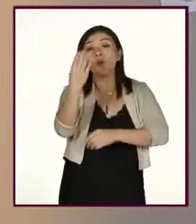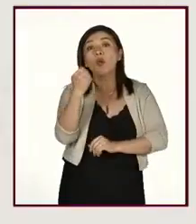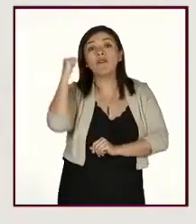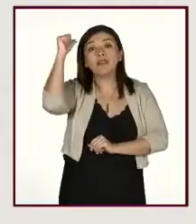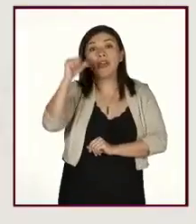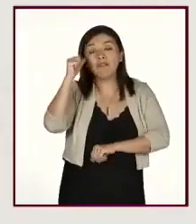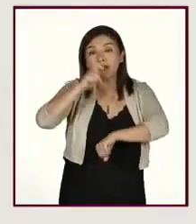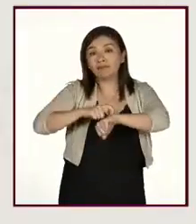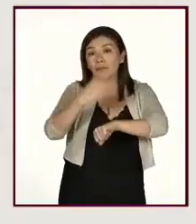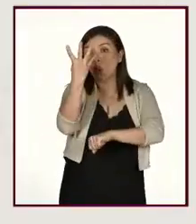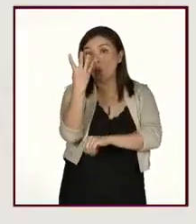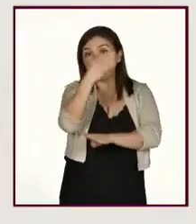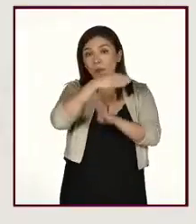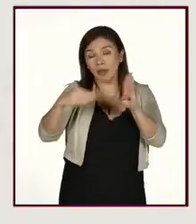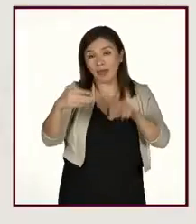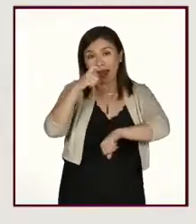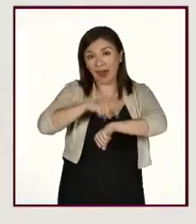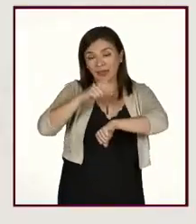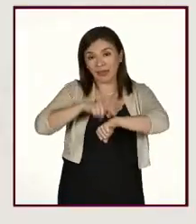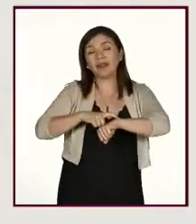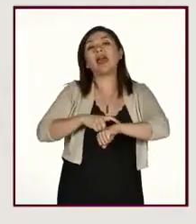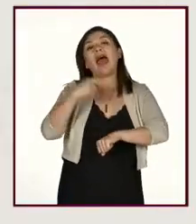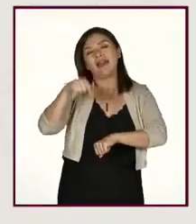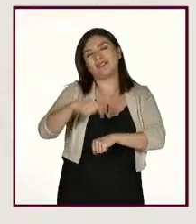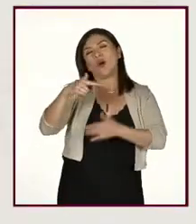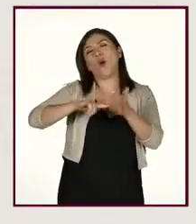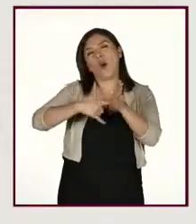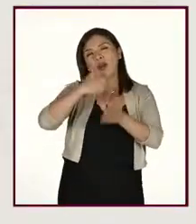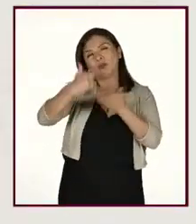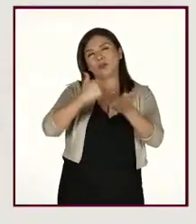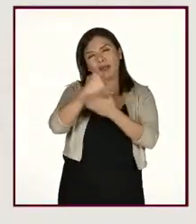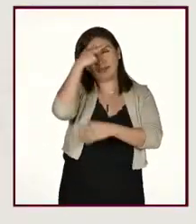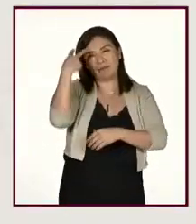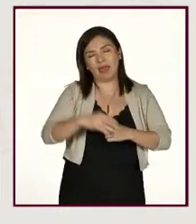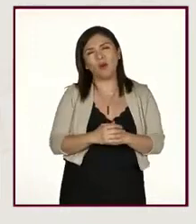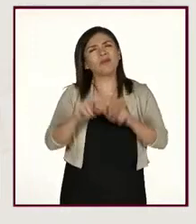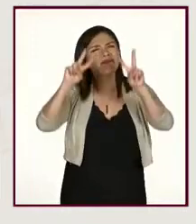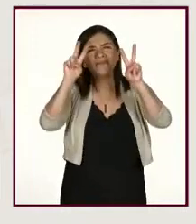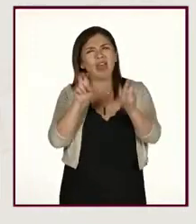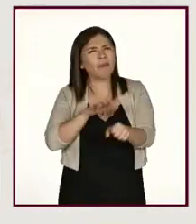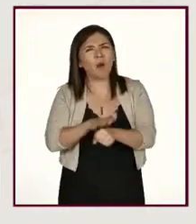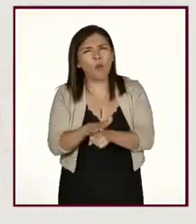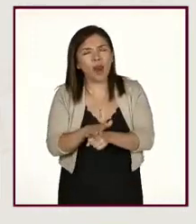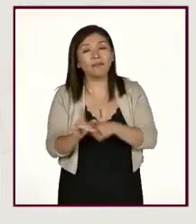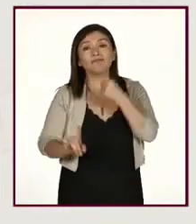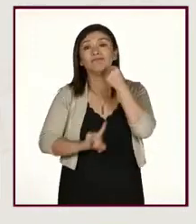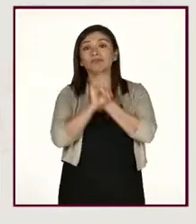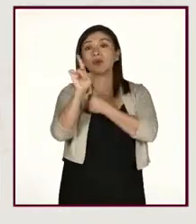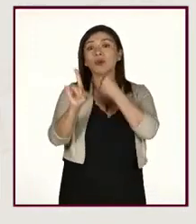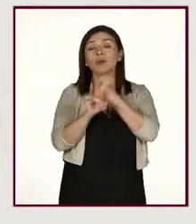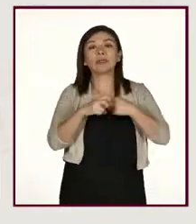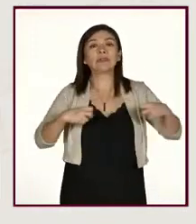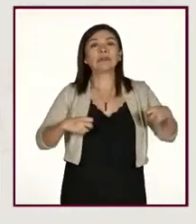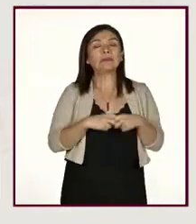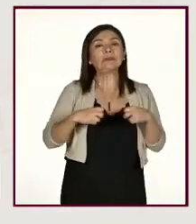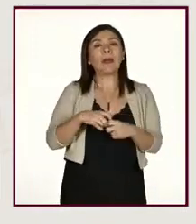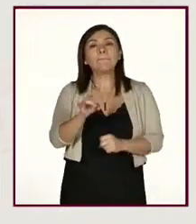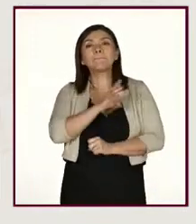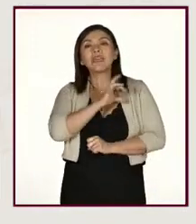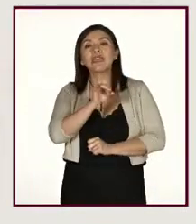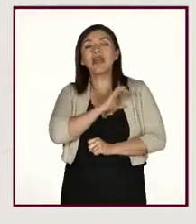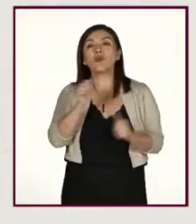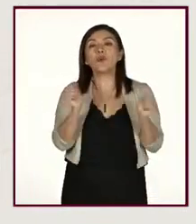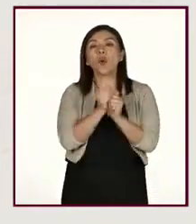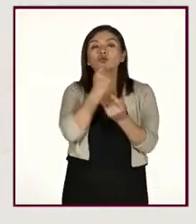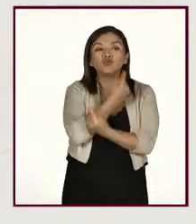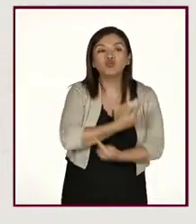abril a las 16:30 horas, tiempo de la Ciudad de México, con el tema Trastorno de pánico en la